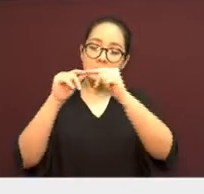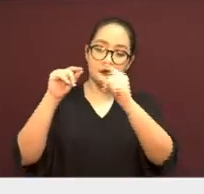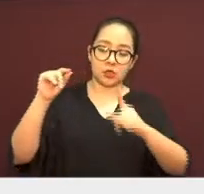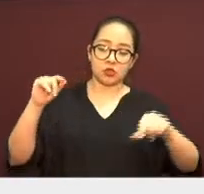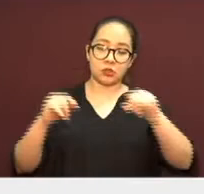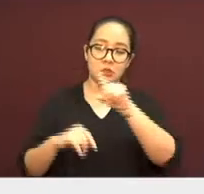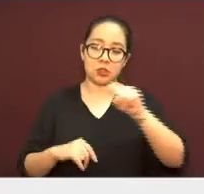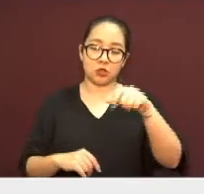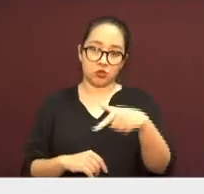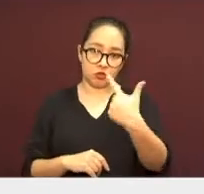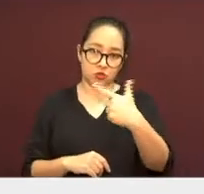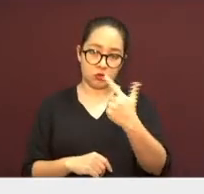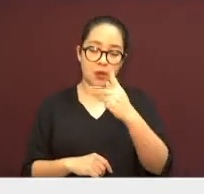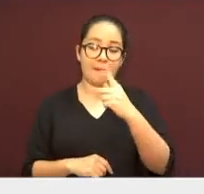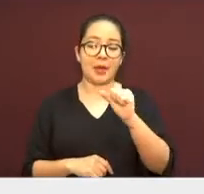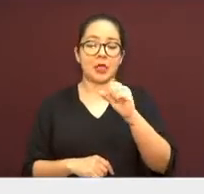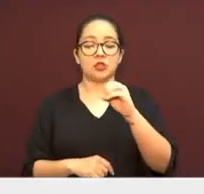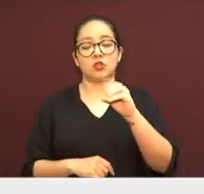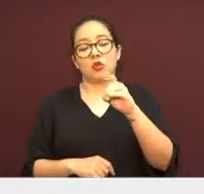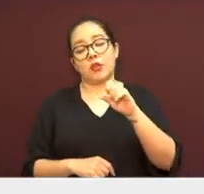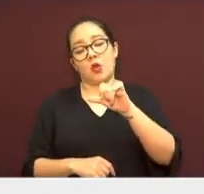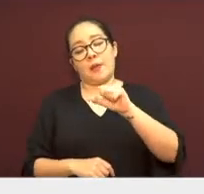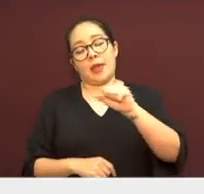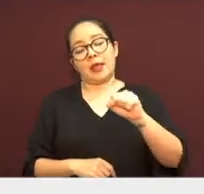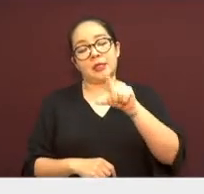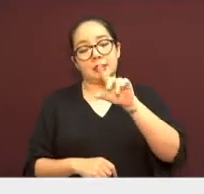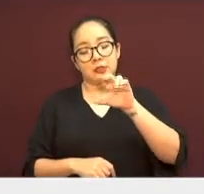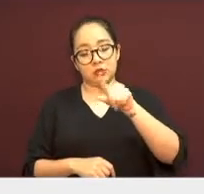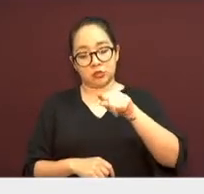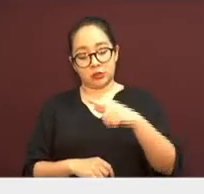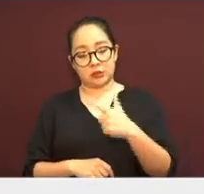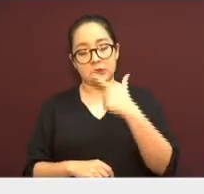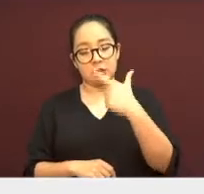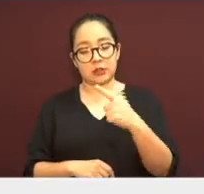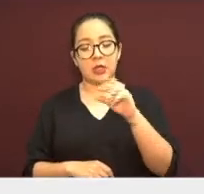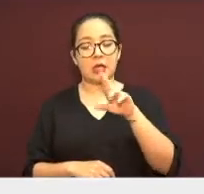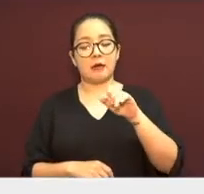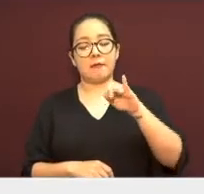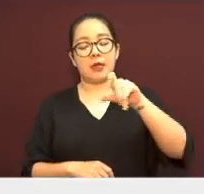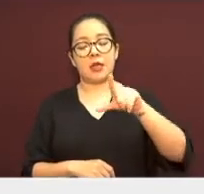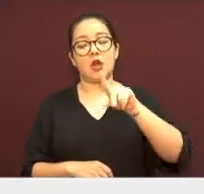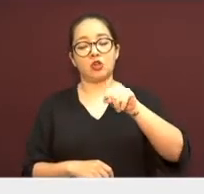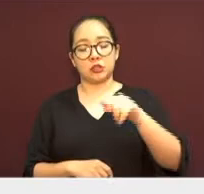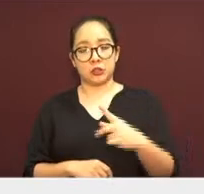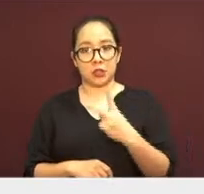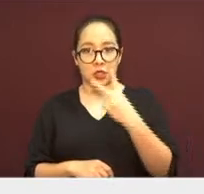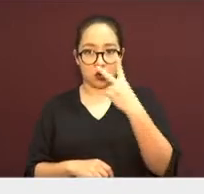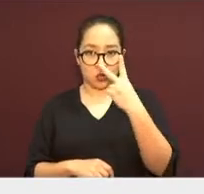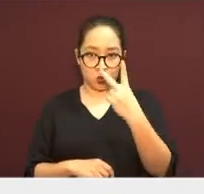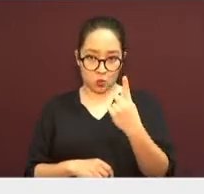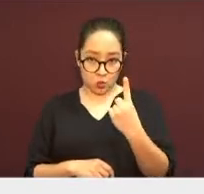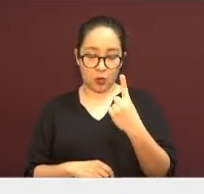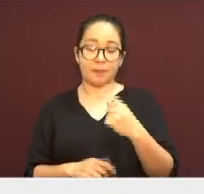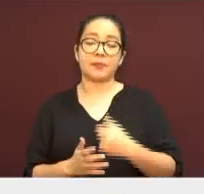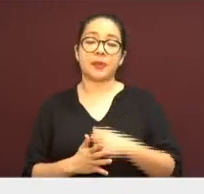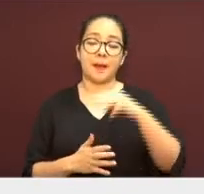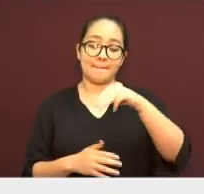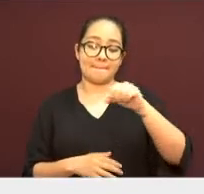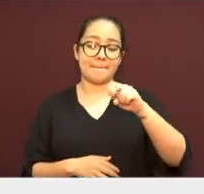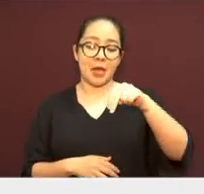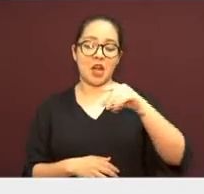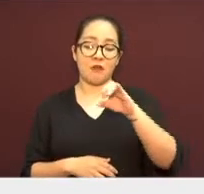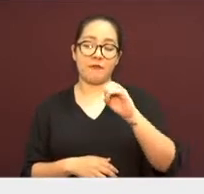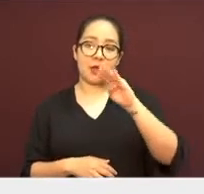ovejas 87 rafael delgado 81 manlio fabio altamirano 64